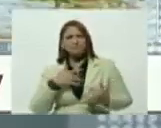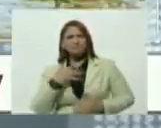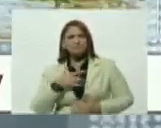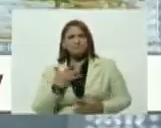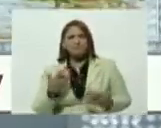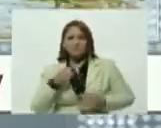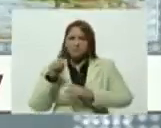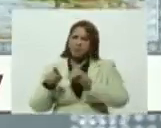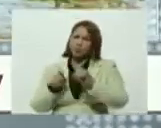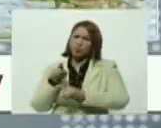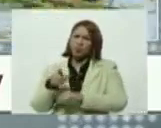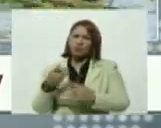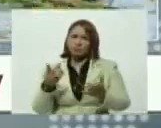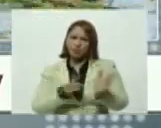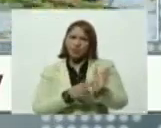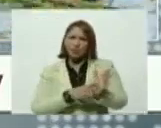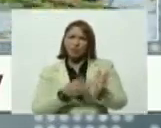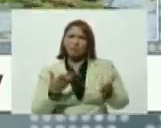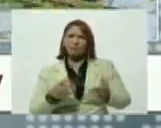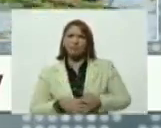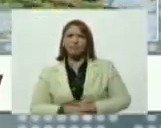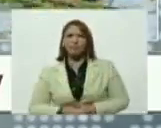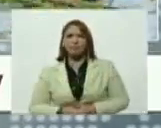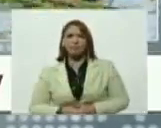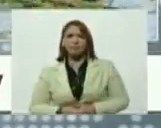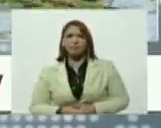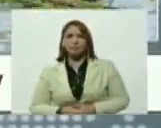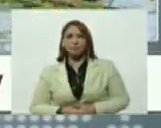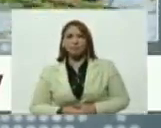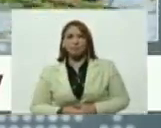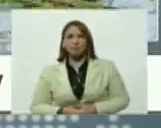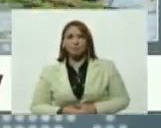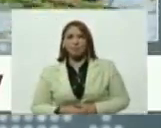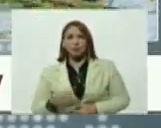lo pregunto, pues dime la verdad. Yo